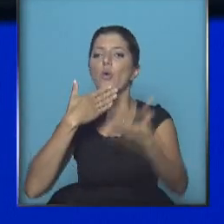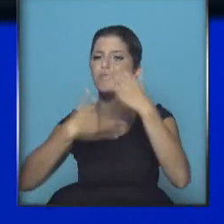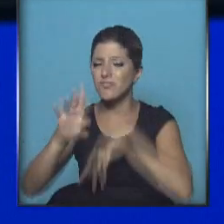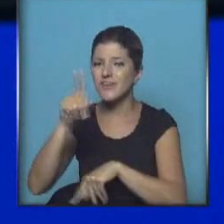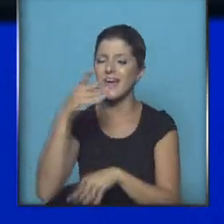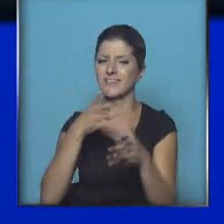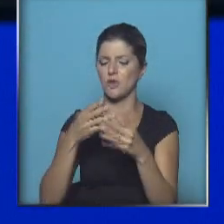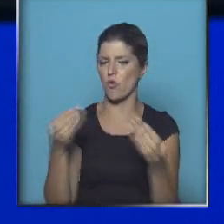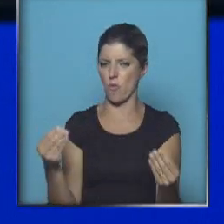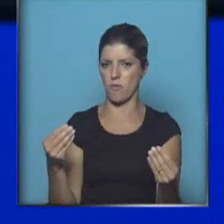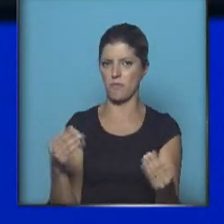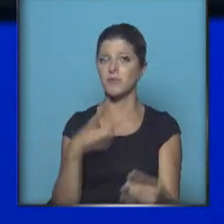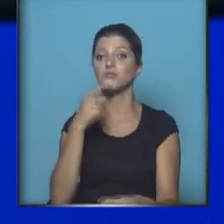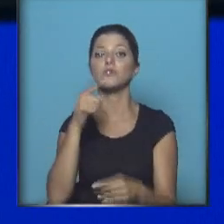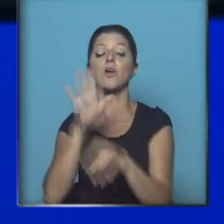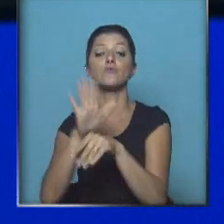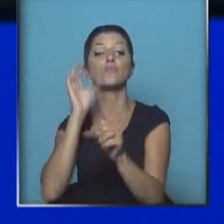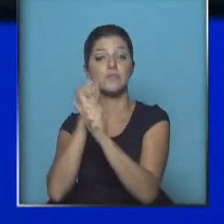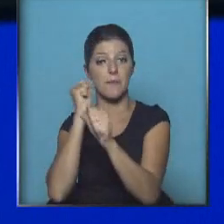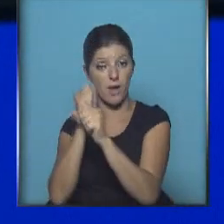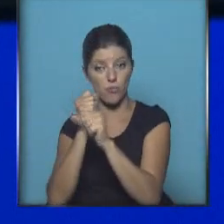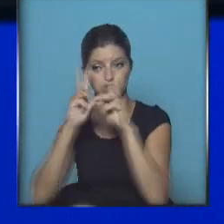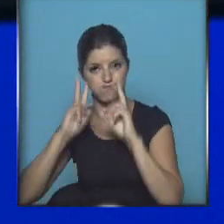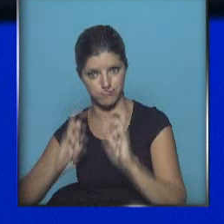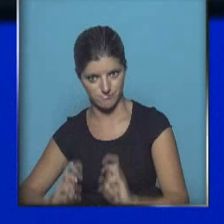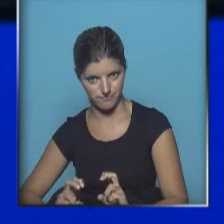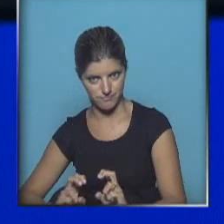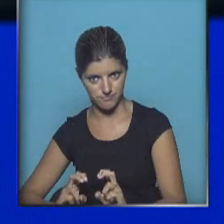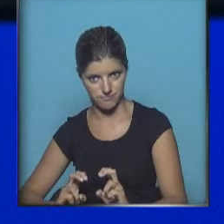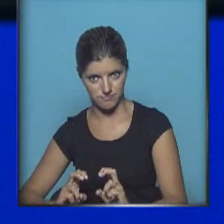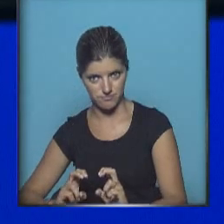atentado? Pues yo digo, es una operación de inteligencia.